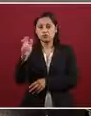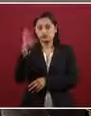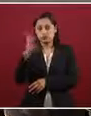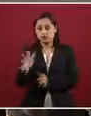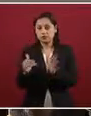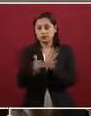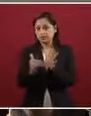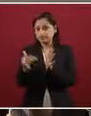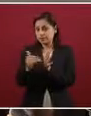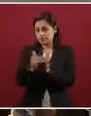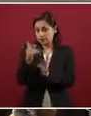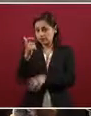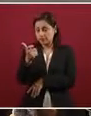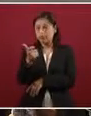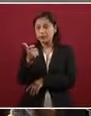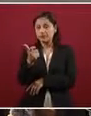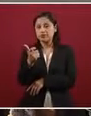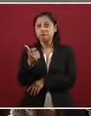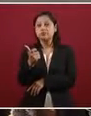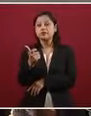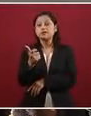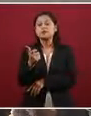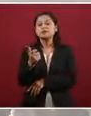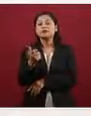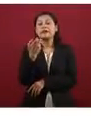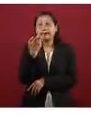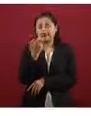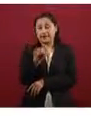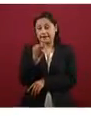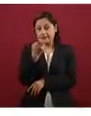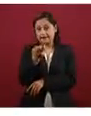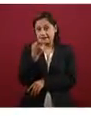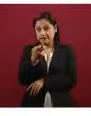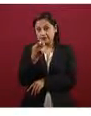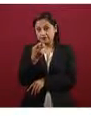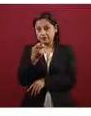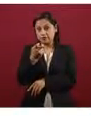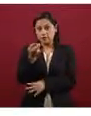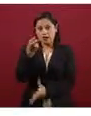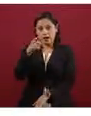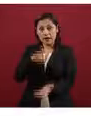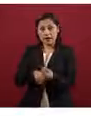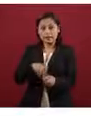millones de pesos. En esos 22,810 millones de pesos vienen incluidos